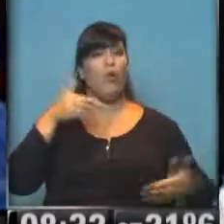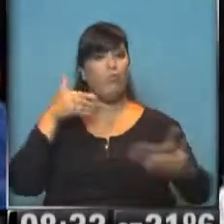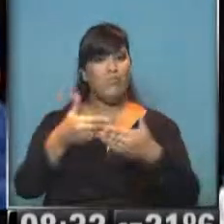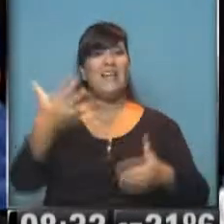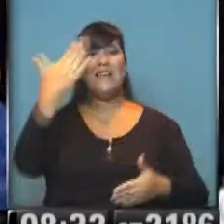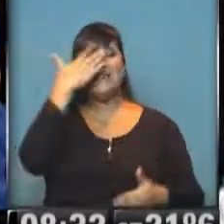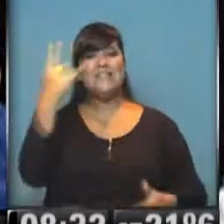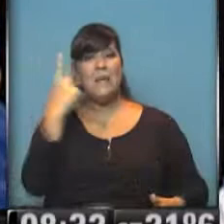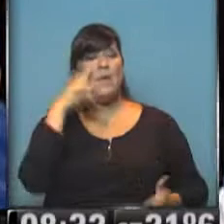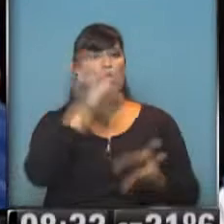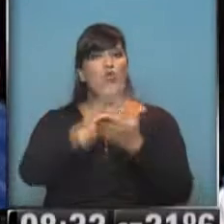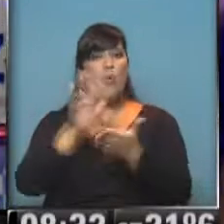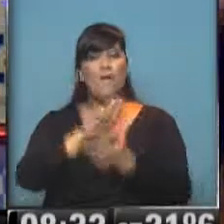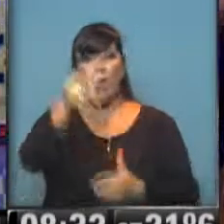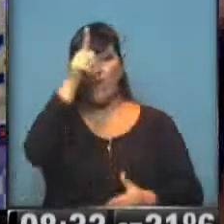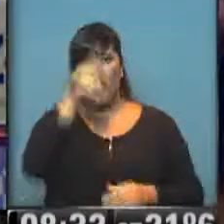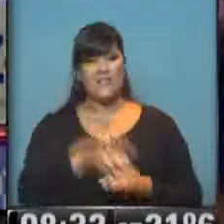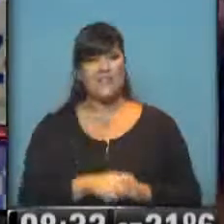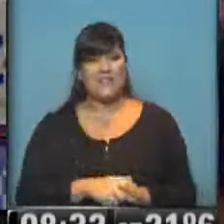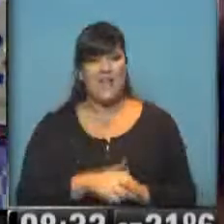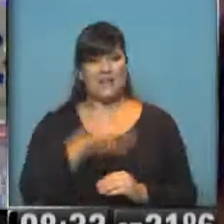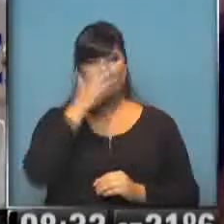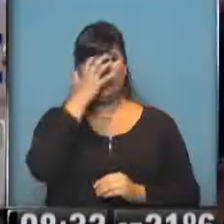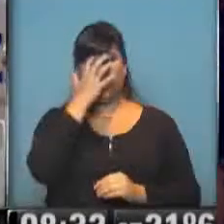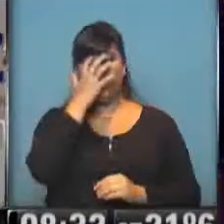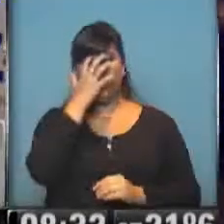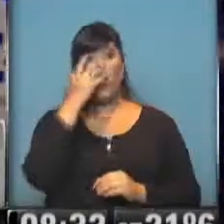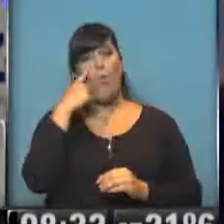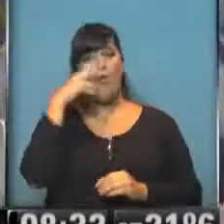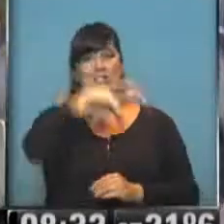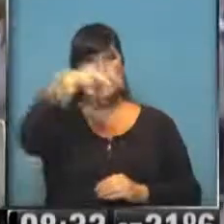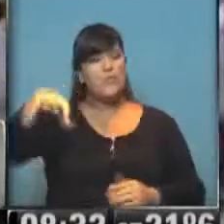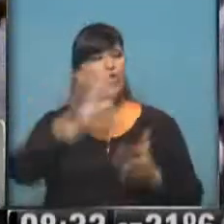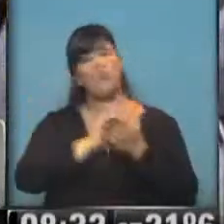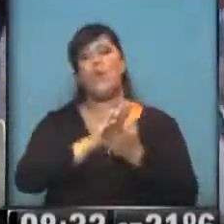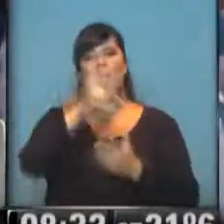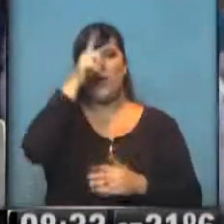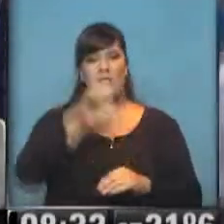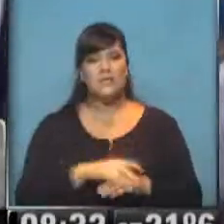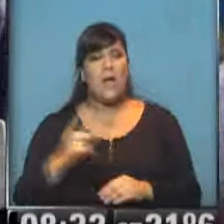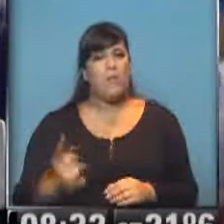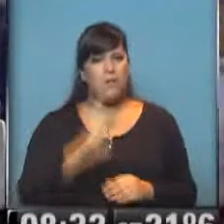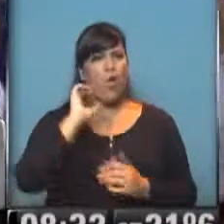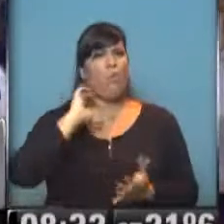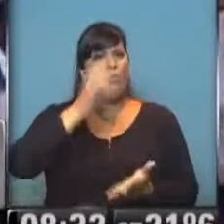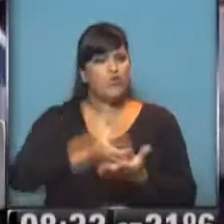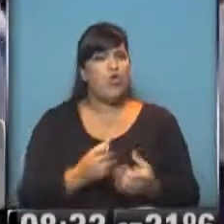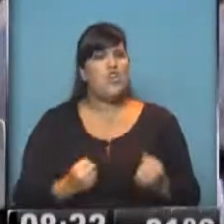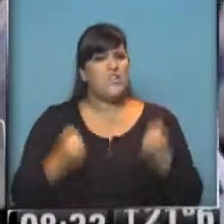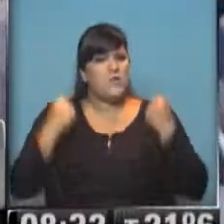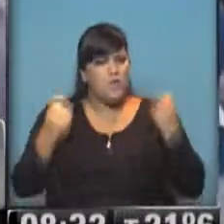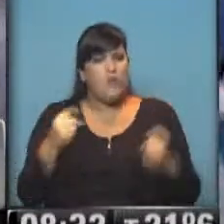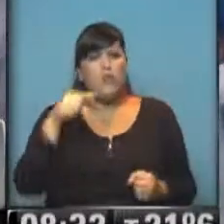policías. Es decir, lo que la gente vio en el verano, ahora lo va a ver en cada uno de los municipios del Gran Buenos Aires. Y en primer lugar, una gran inversión, un gran esfuerzo, porque esto